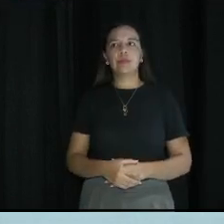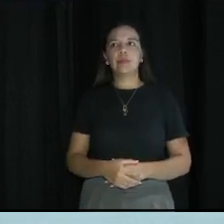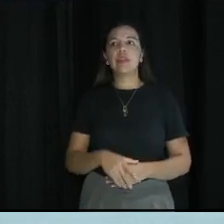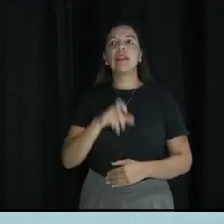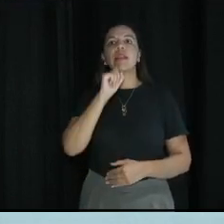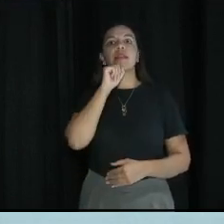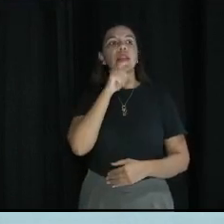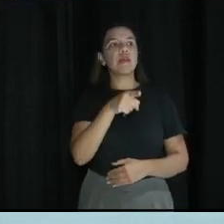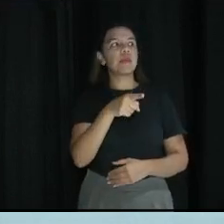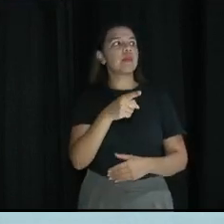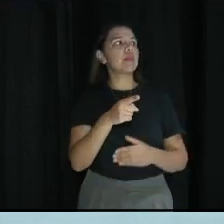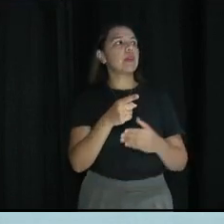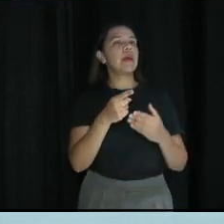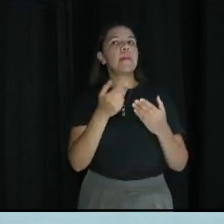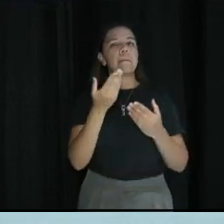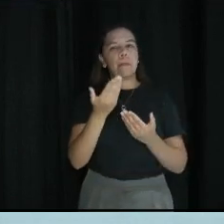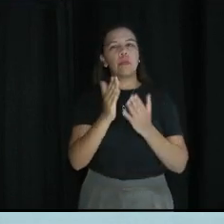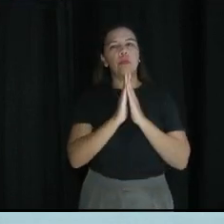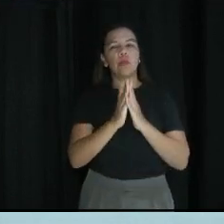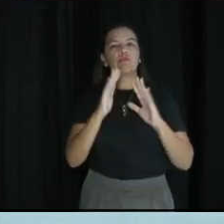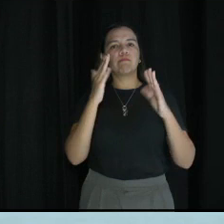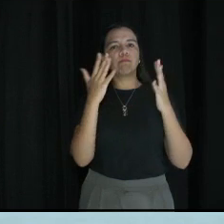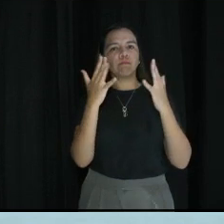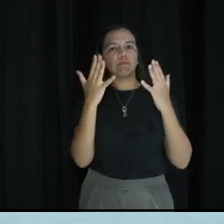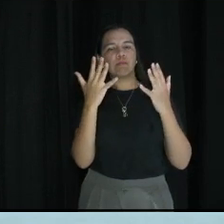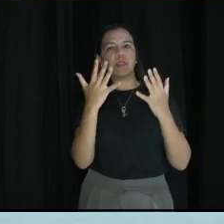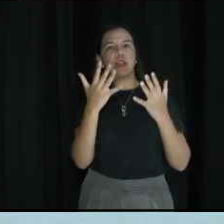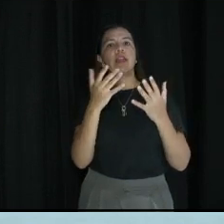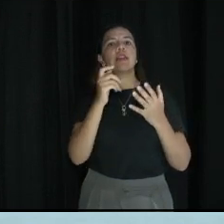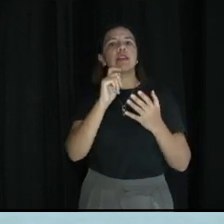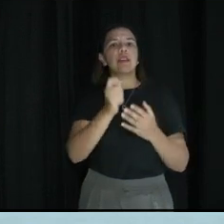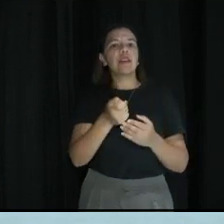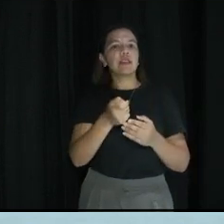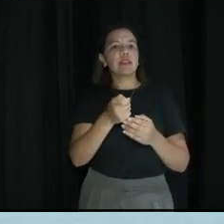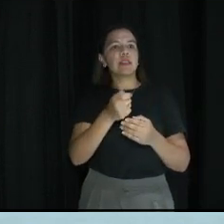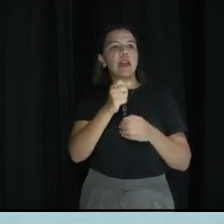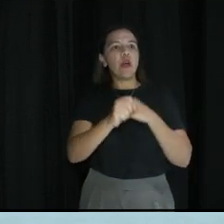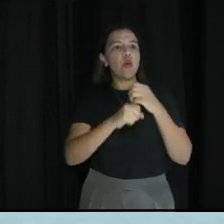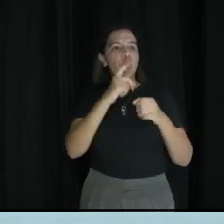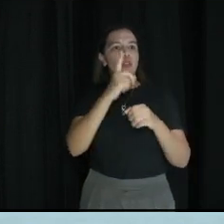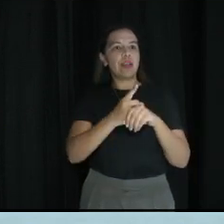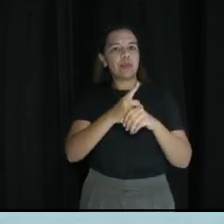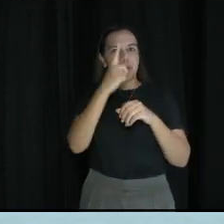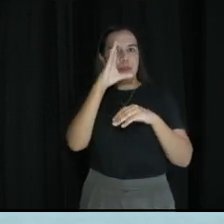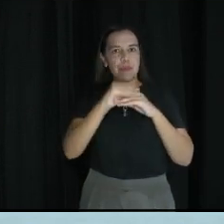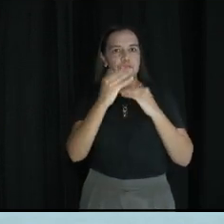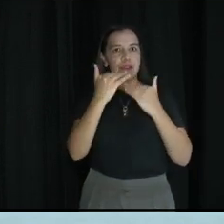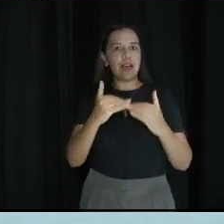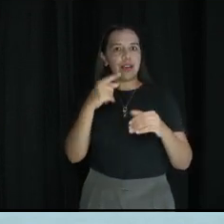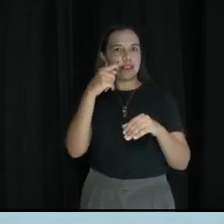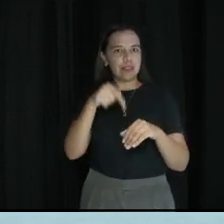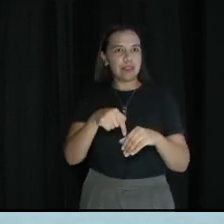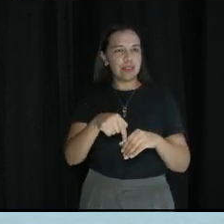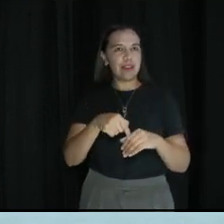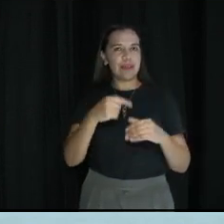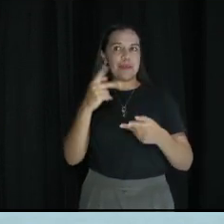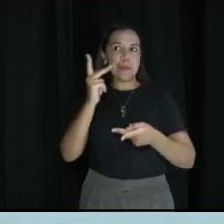También les pido un fuerte aplauso al recinto que nos da la oportunidad y que nos recibe, quien es el Teatro Mariano Matamoros.